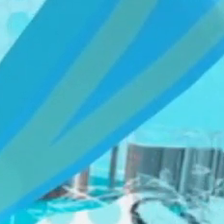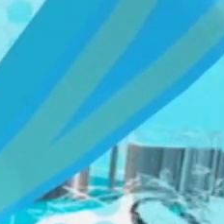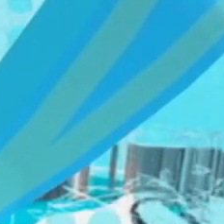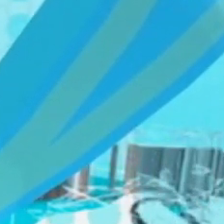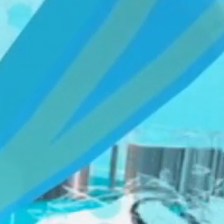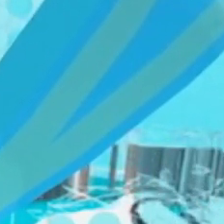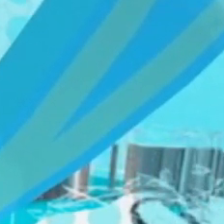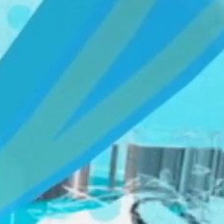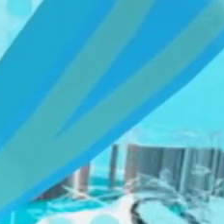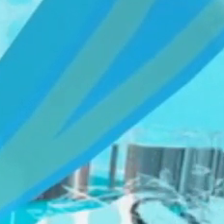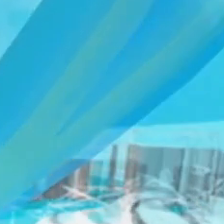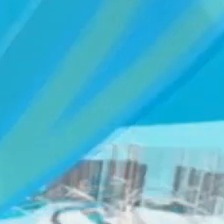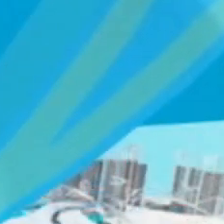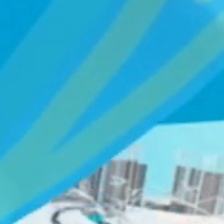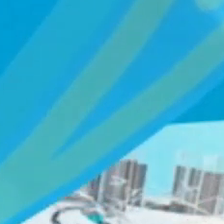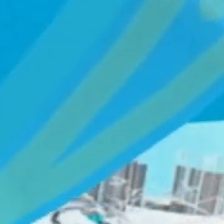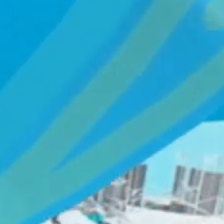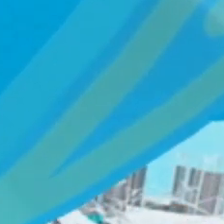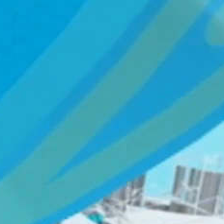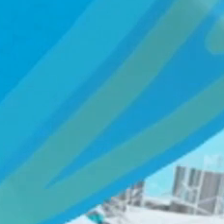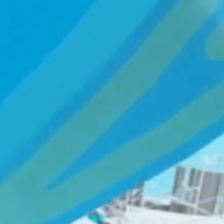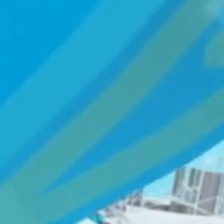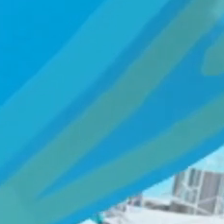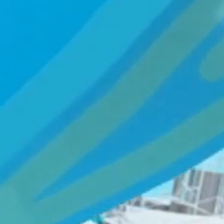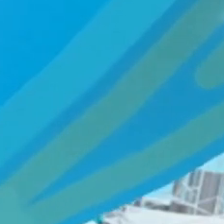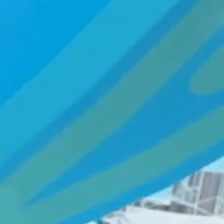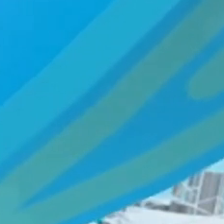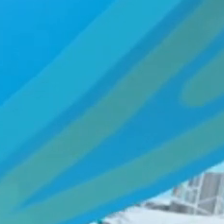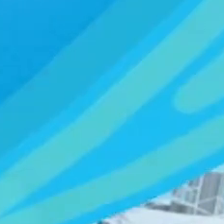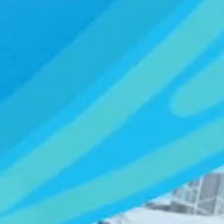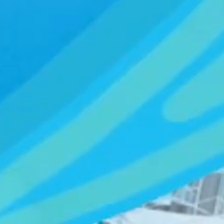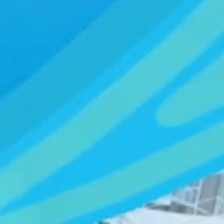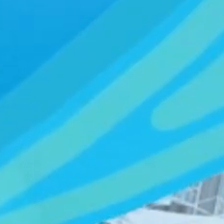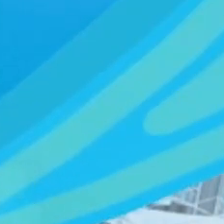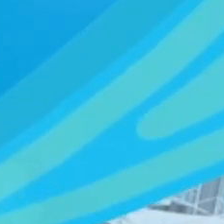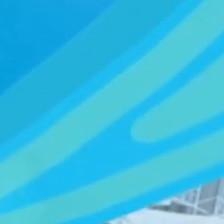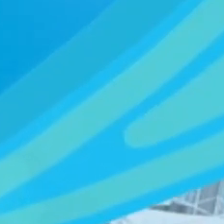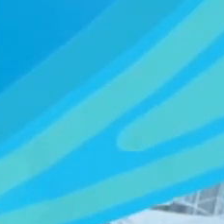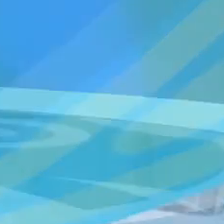Banco Popular presentó El Tipo de Cambio.